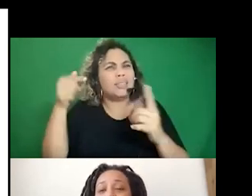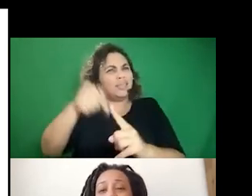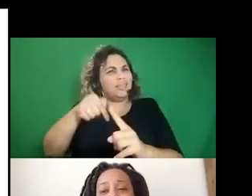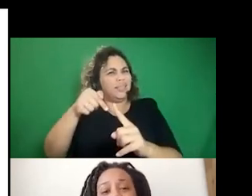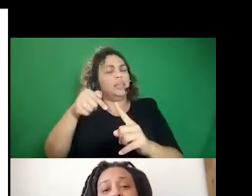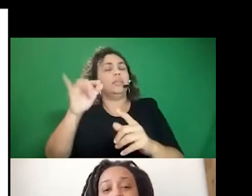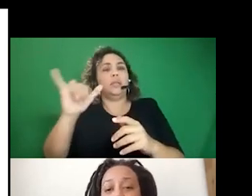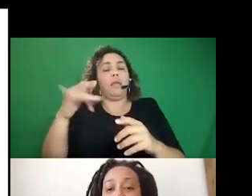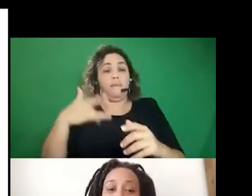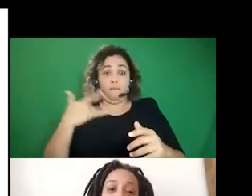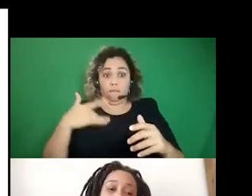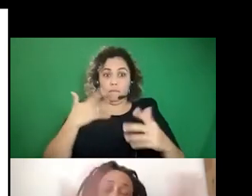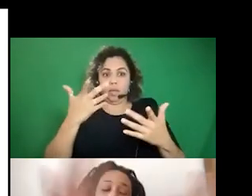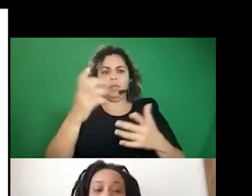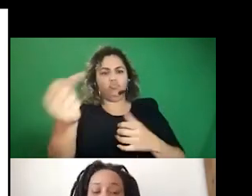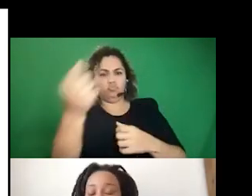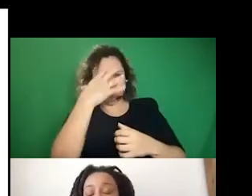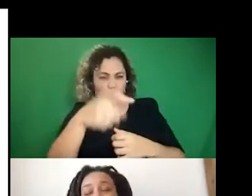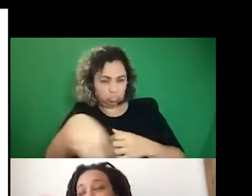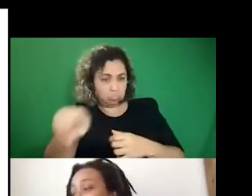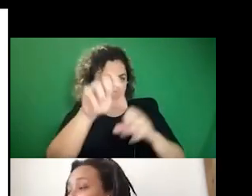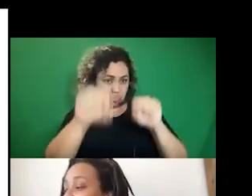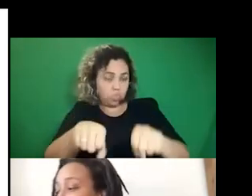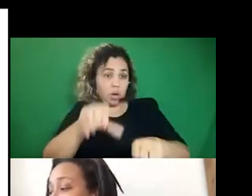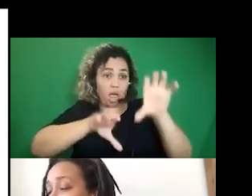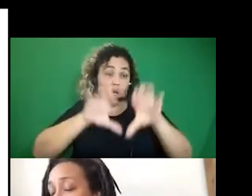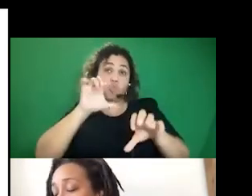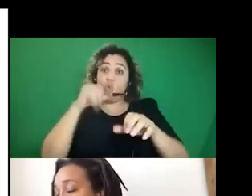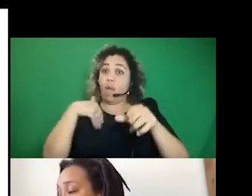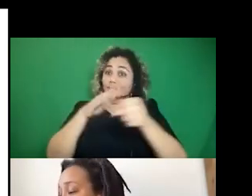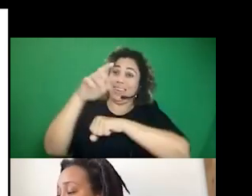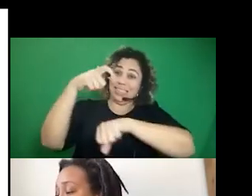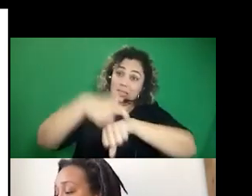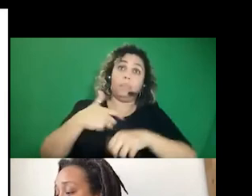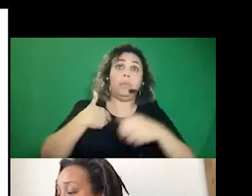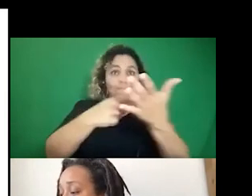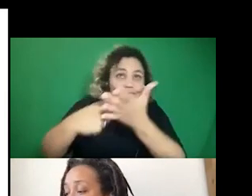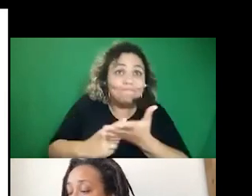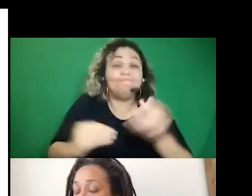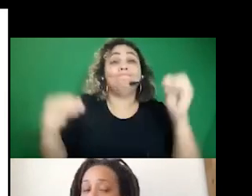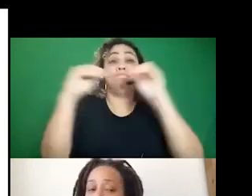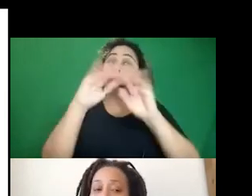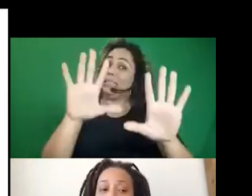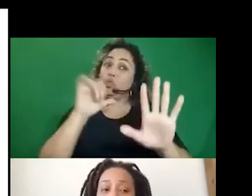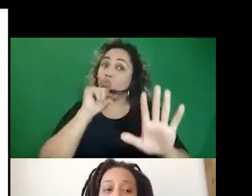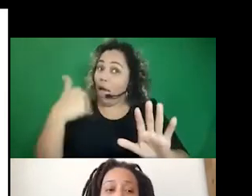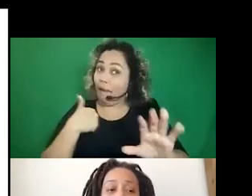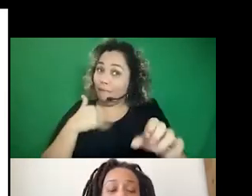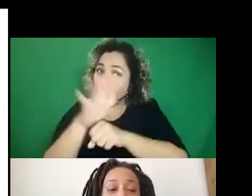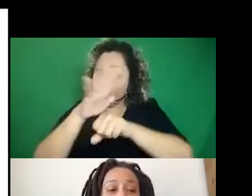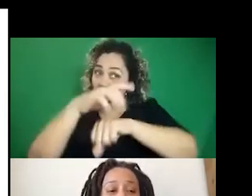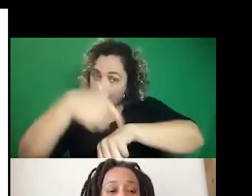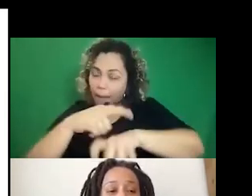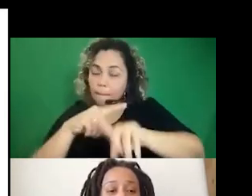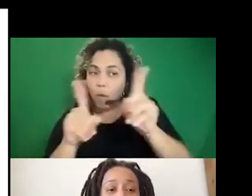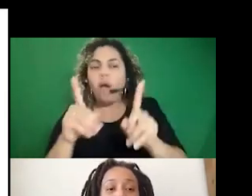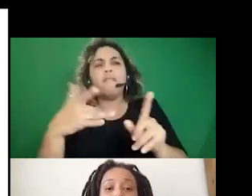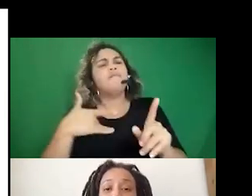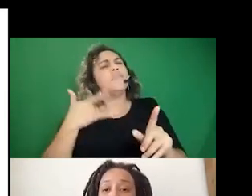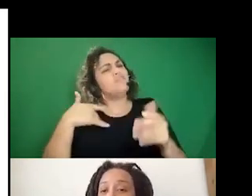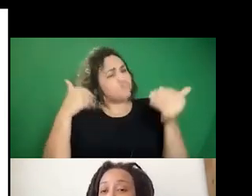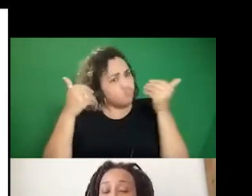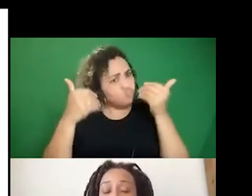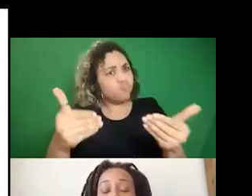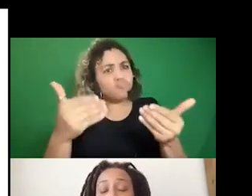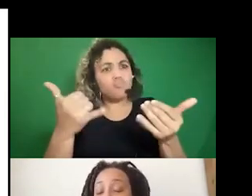esa desinformación y siéntete con la libertad de como como de nuevo no tenemos tiempo